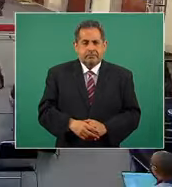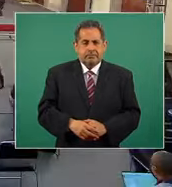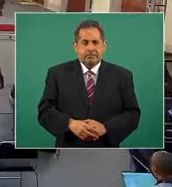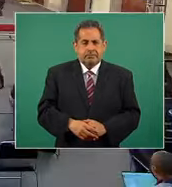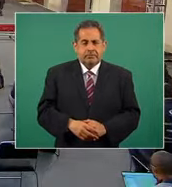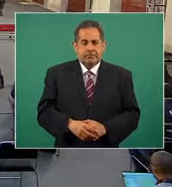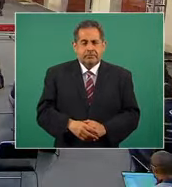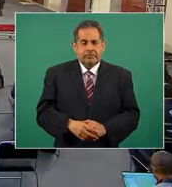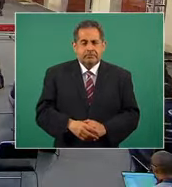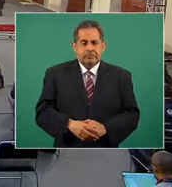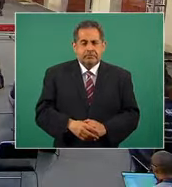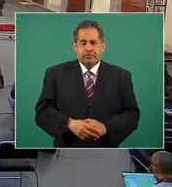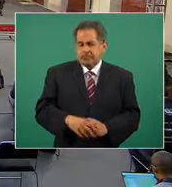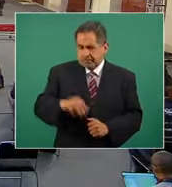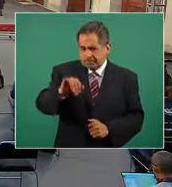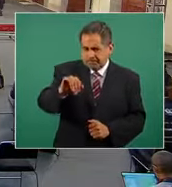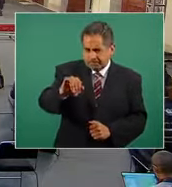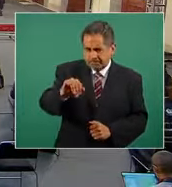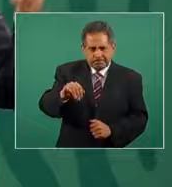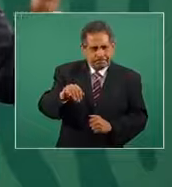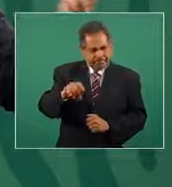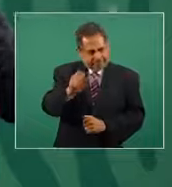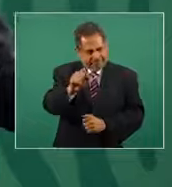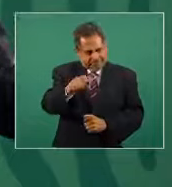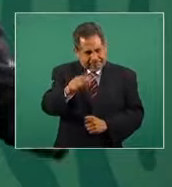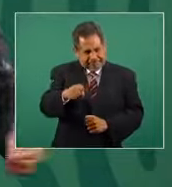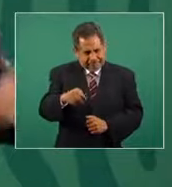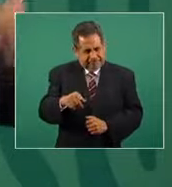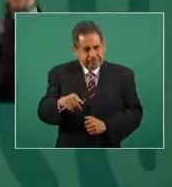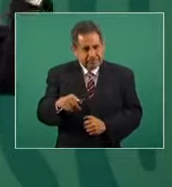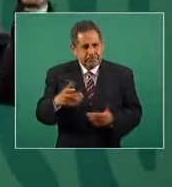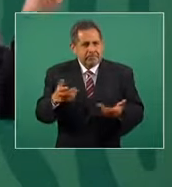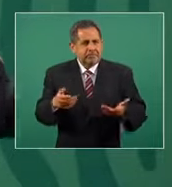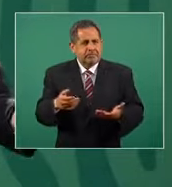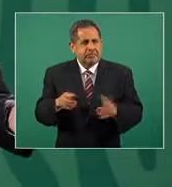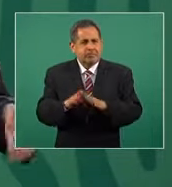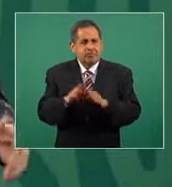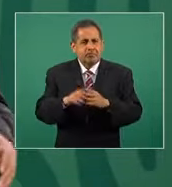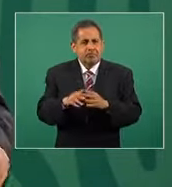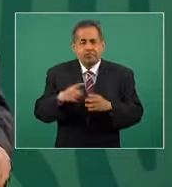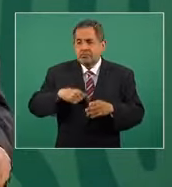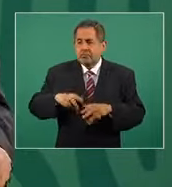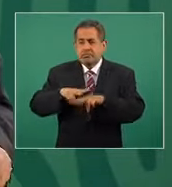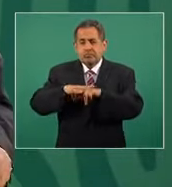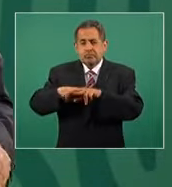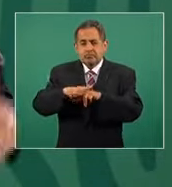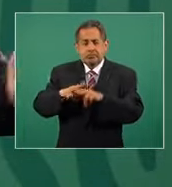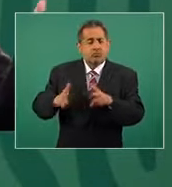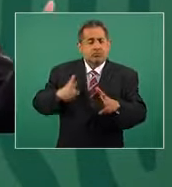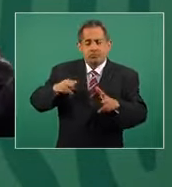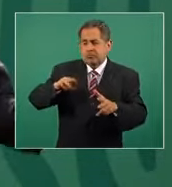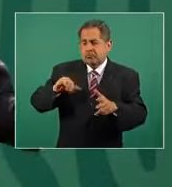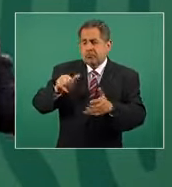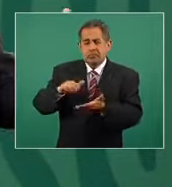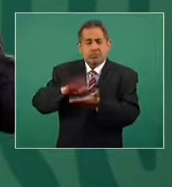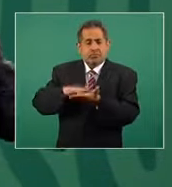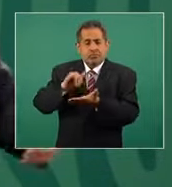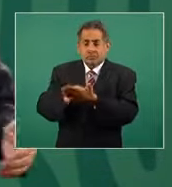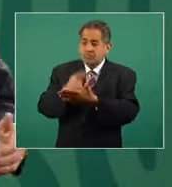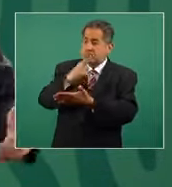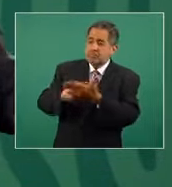Sí, por ejemplo, para no hace falta, ¿cómo vamos a cancelar el Tren Maya y la refinería?